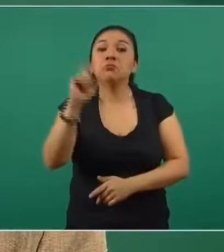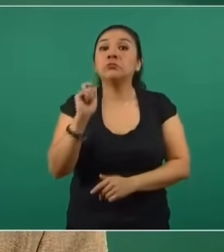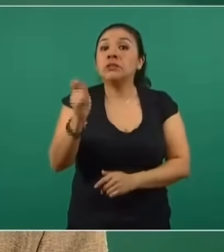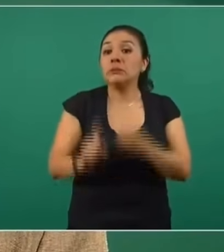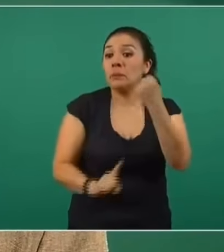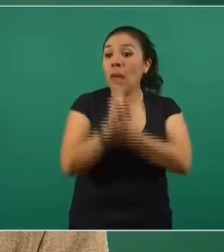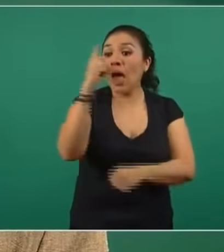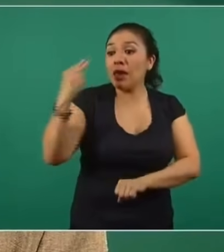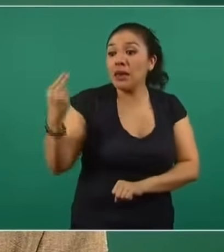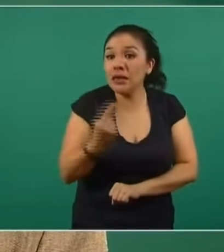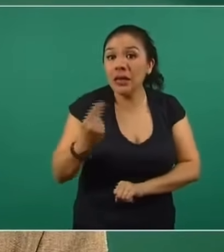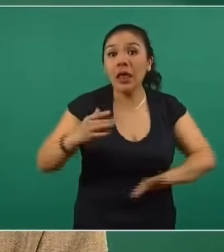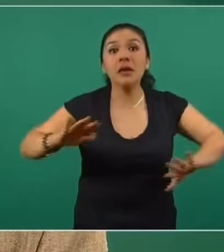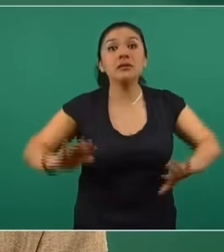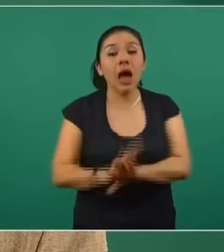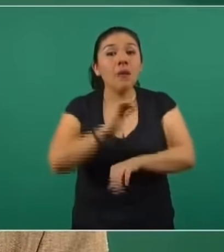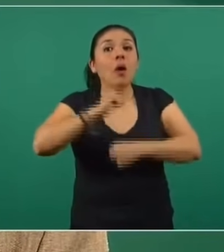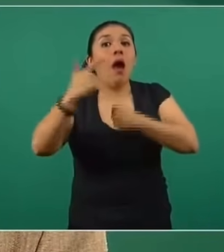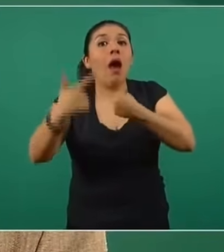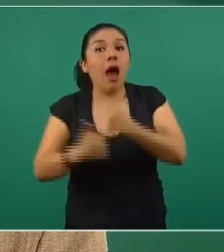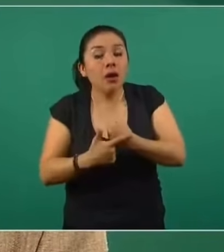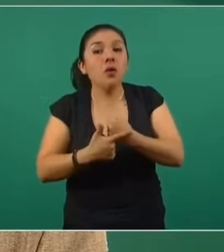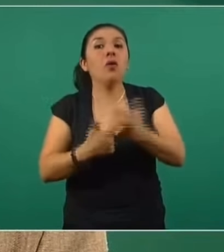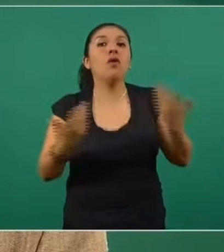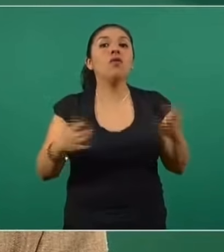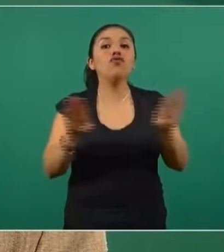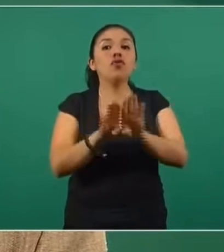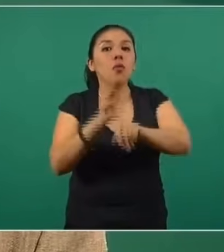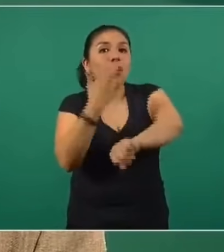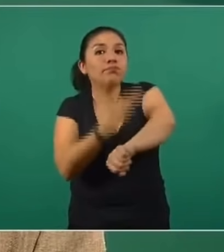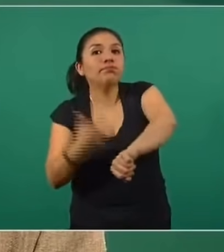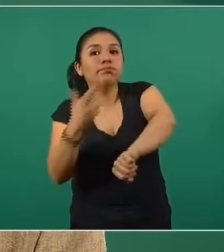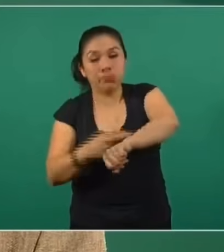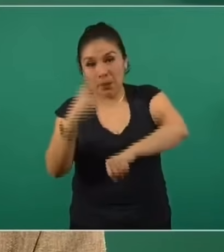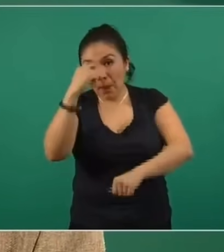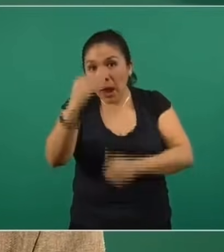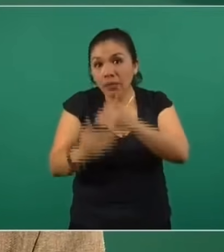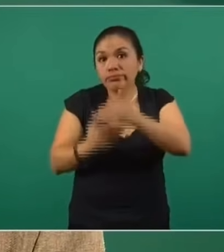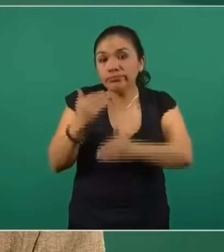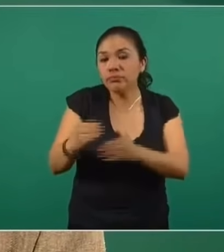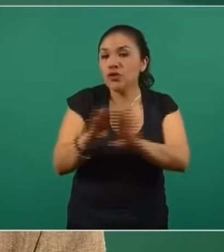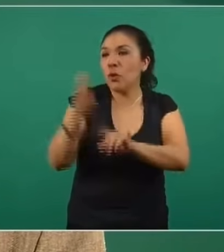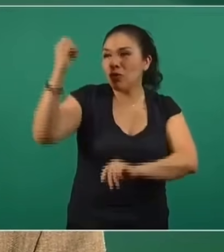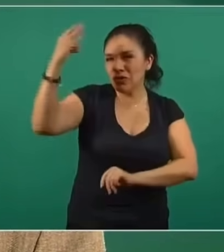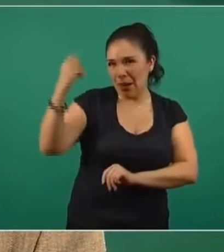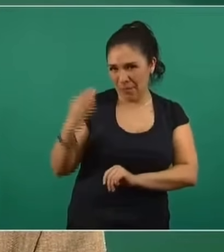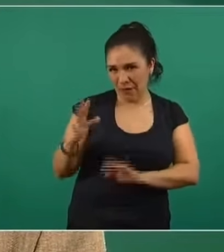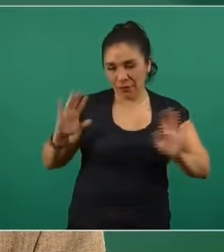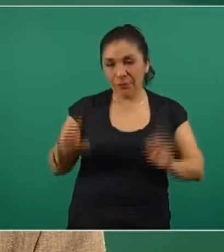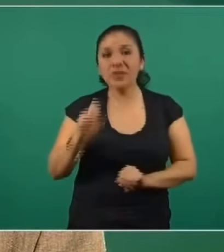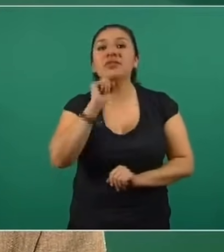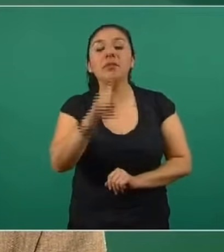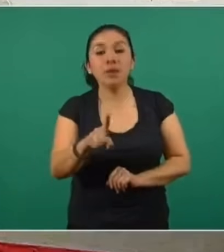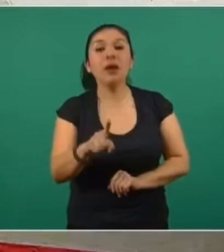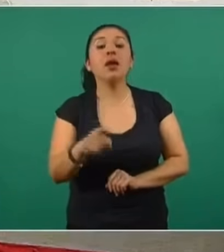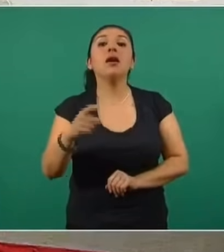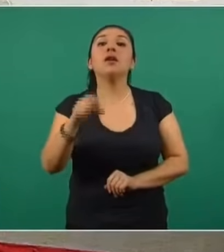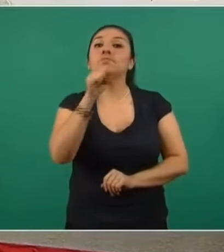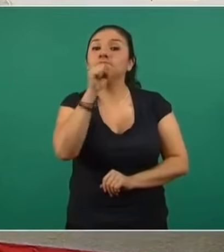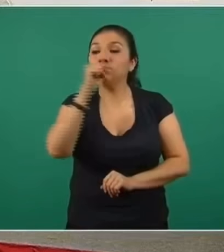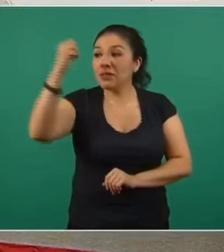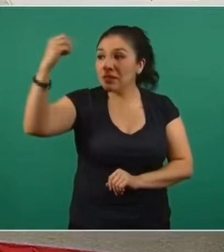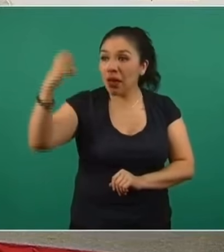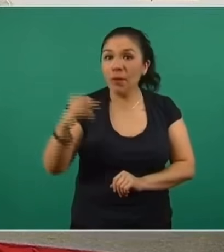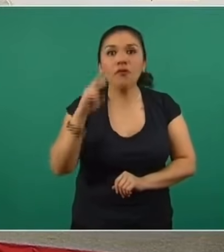cambiar el proceder respecto al semáforo. También los indicadores del semáforo nos